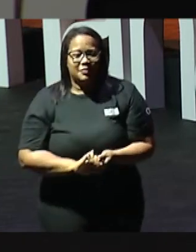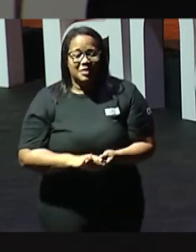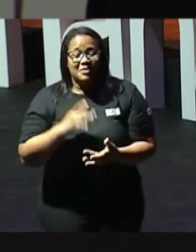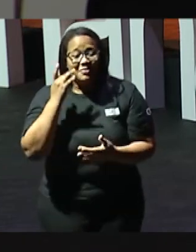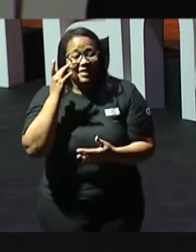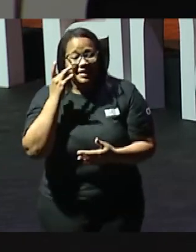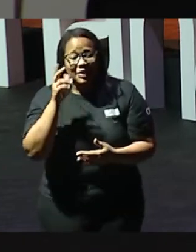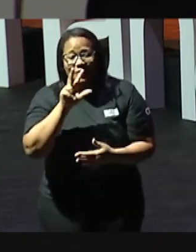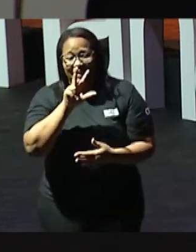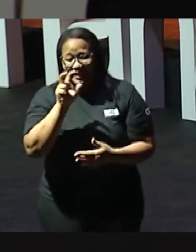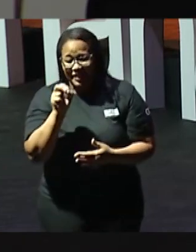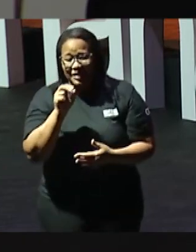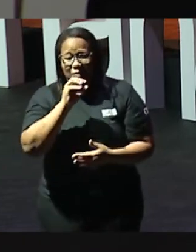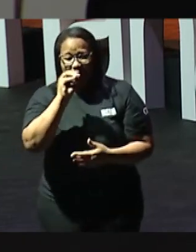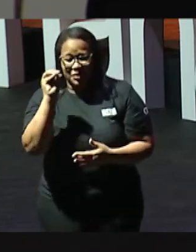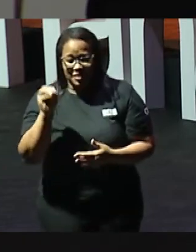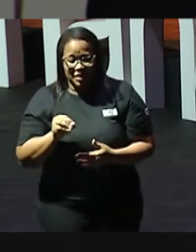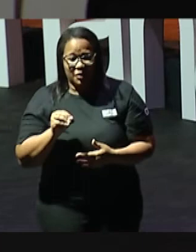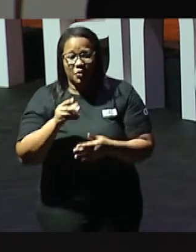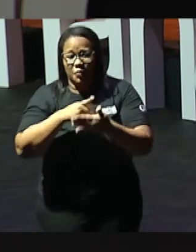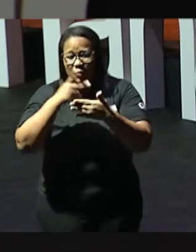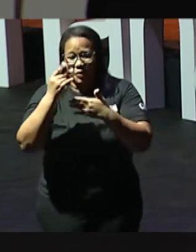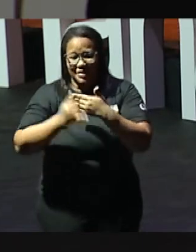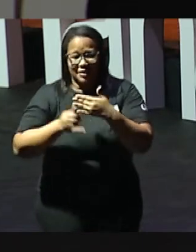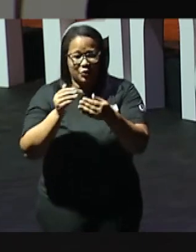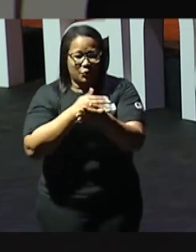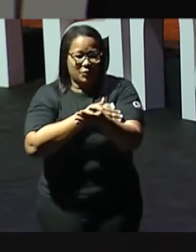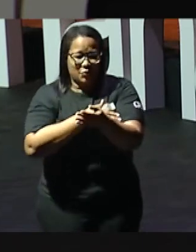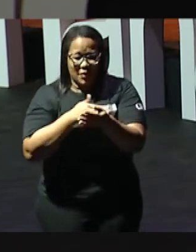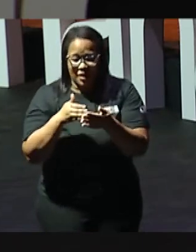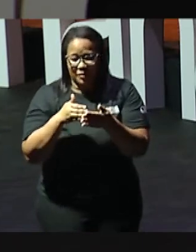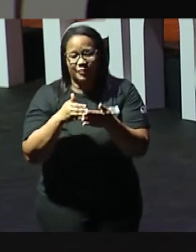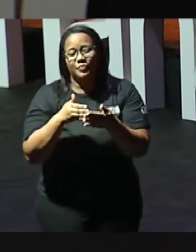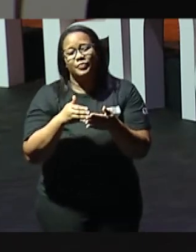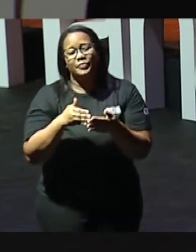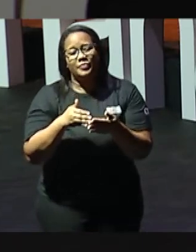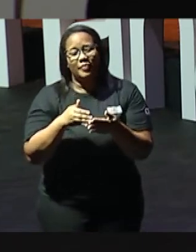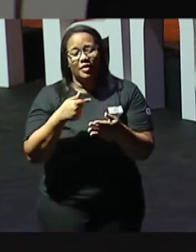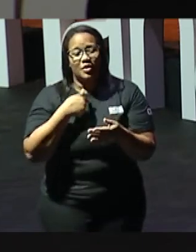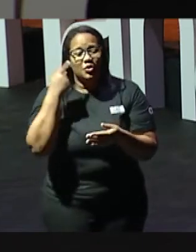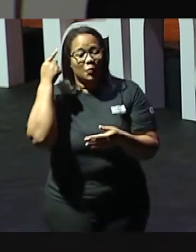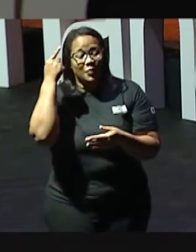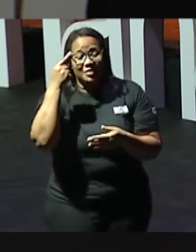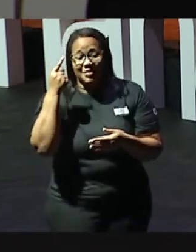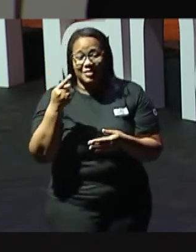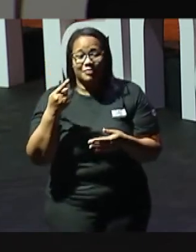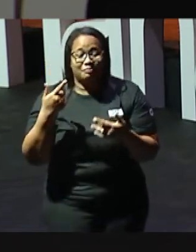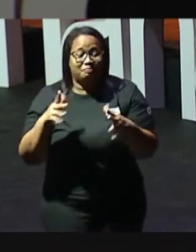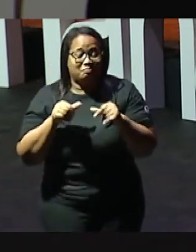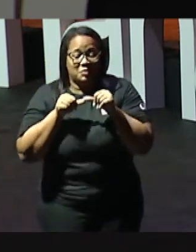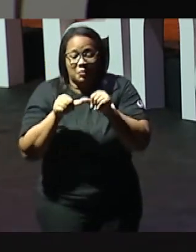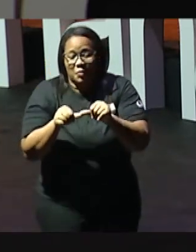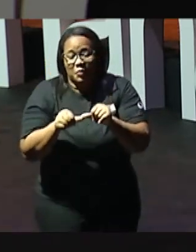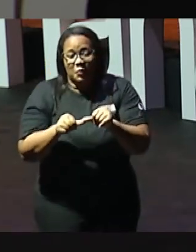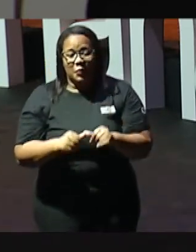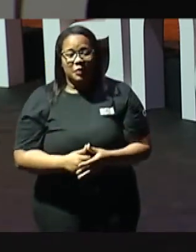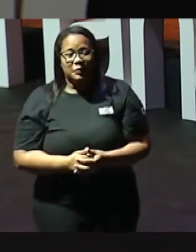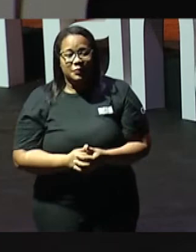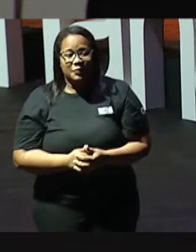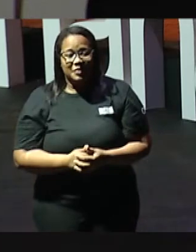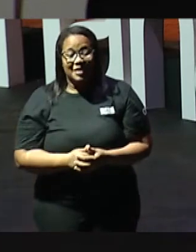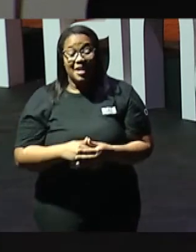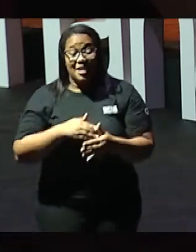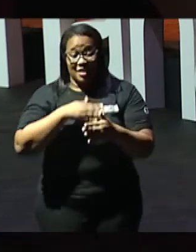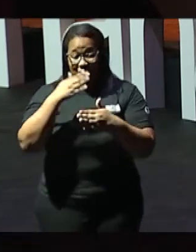millonario en dólares y le dimos para allá al final no fue bueno a peris y